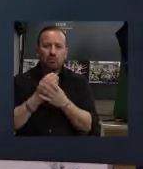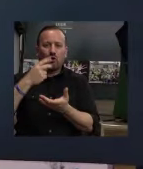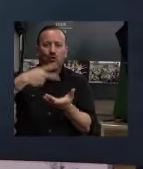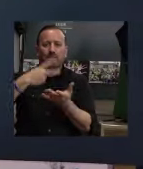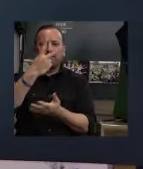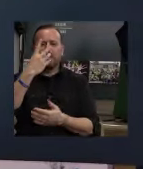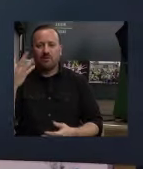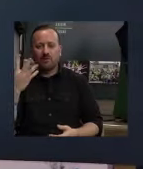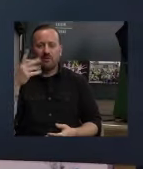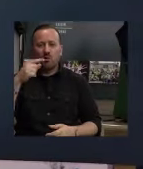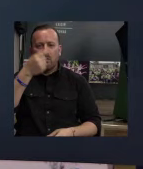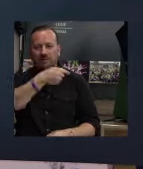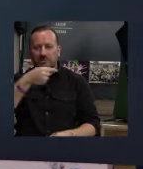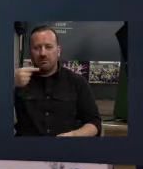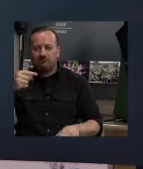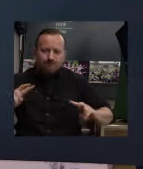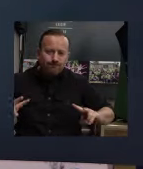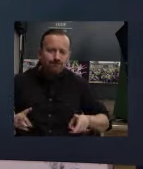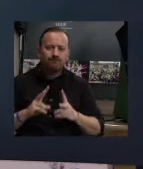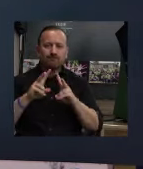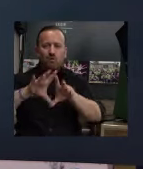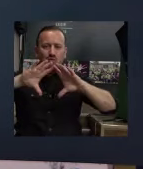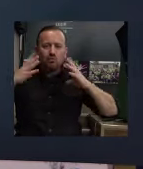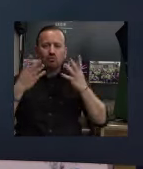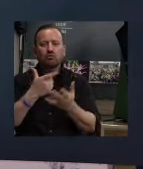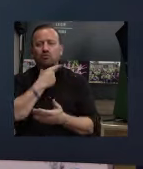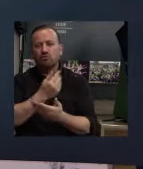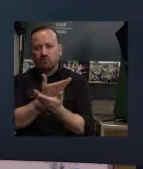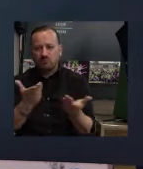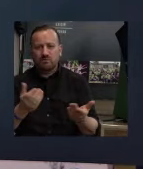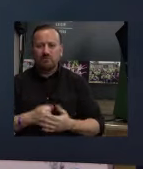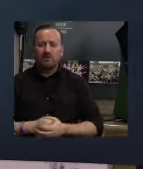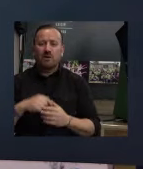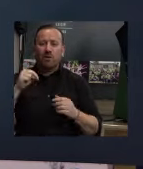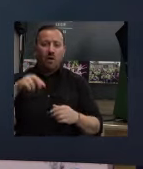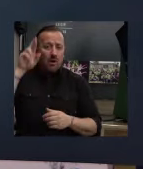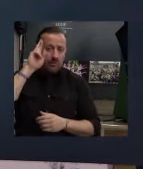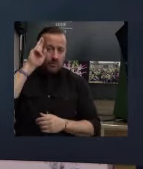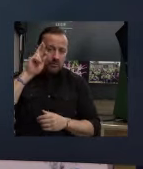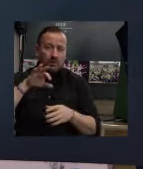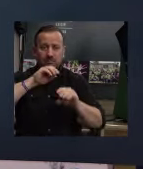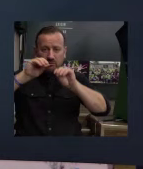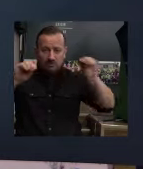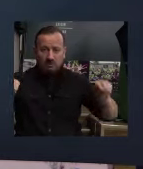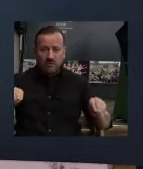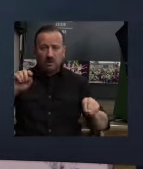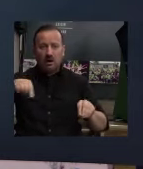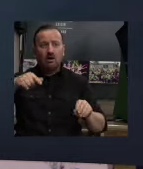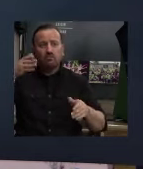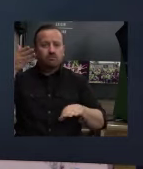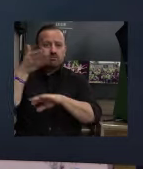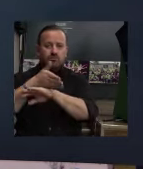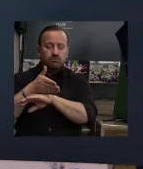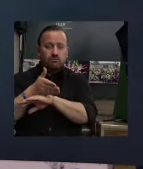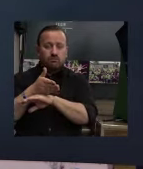2024 una semana para construir el mundo que queremos les quiero recordar a todas las personas que ingresaron